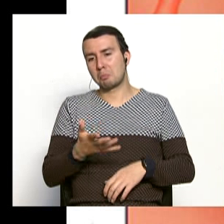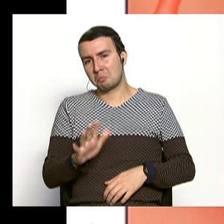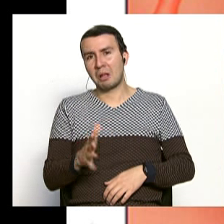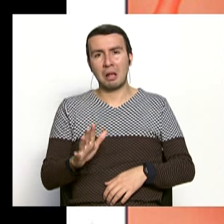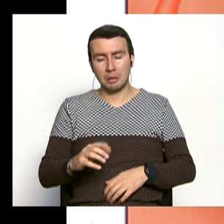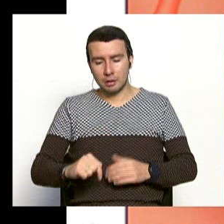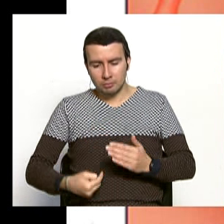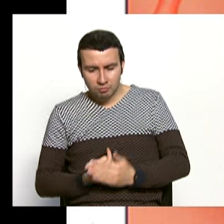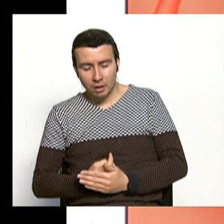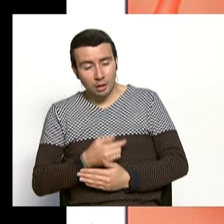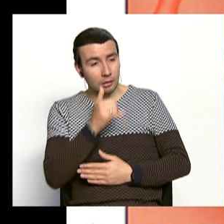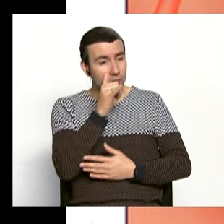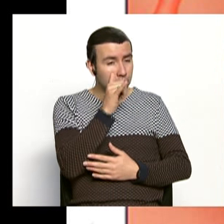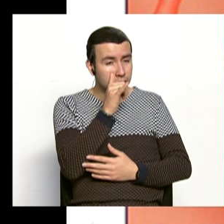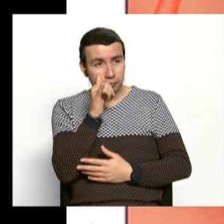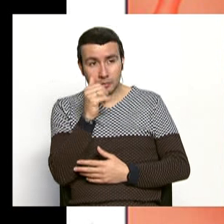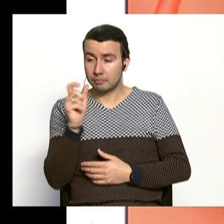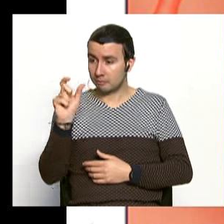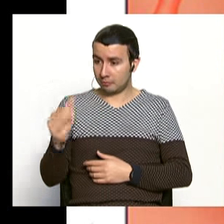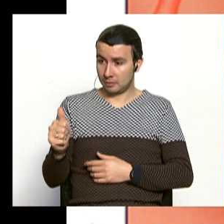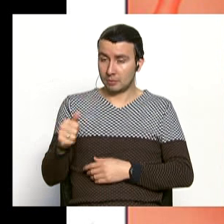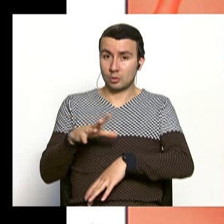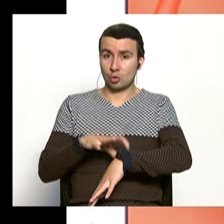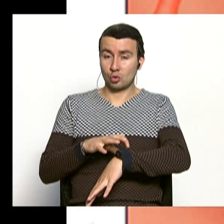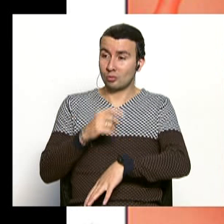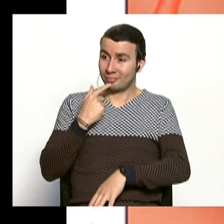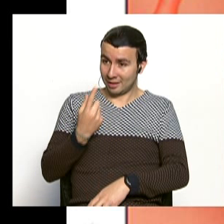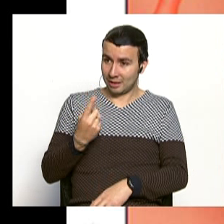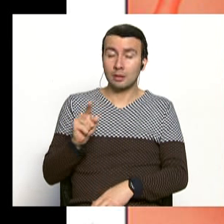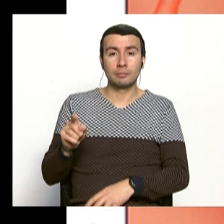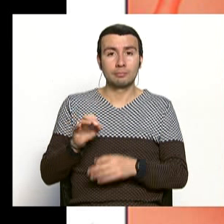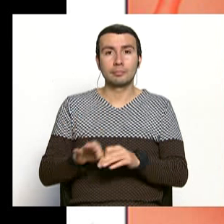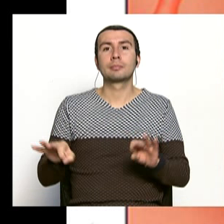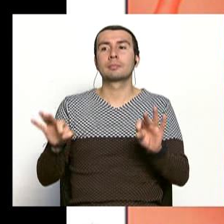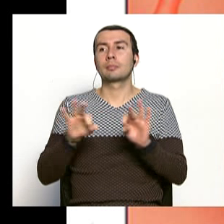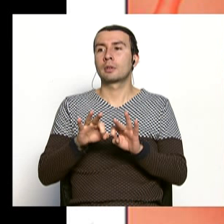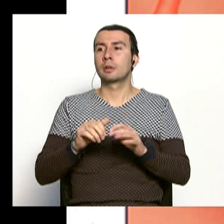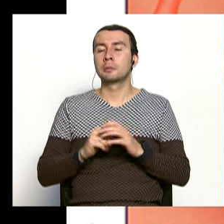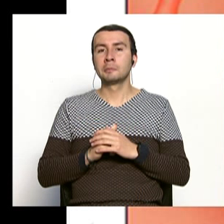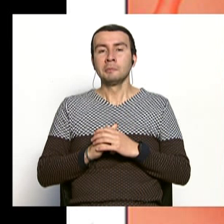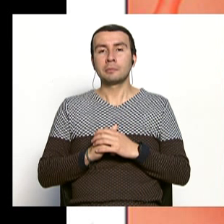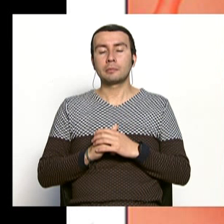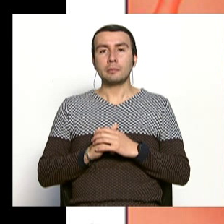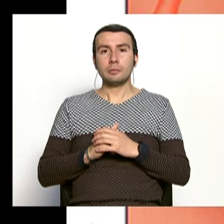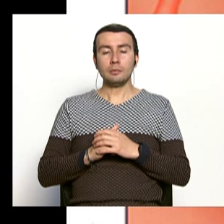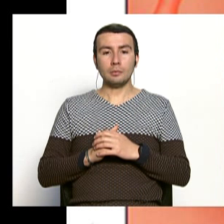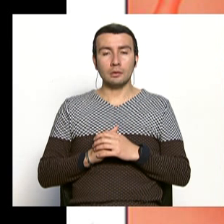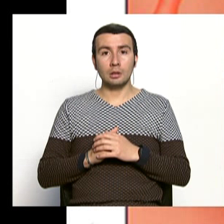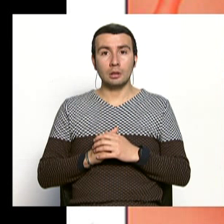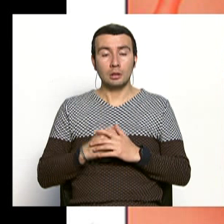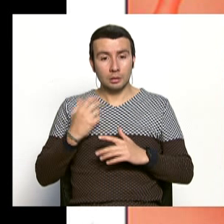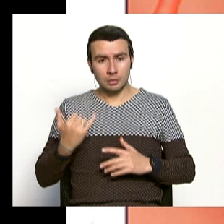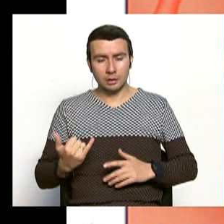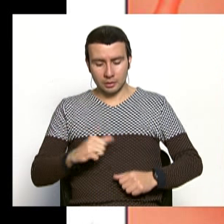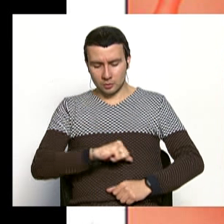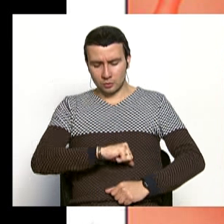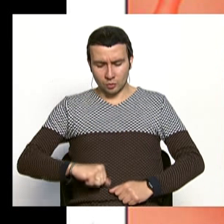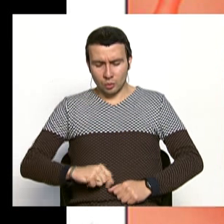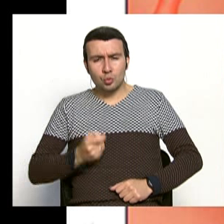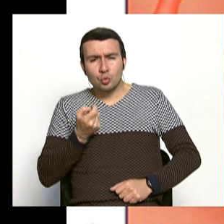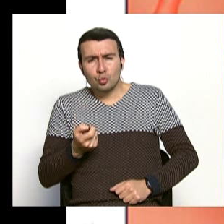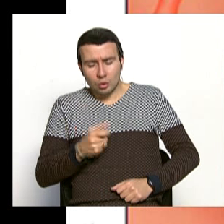yo yo creo que lo que dice el doctor José dubán es una cosa que es muy importante y es que una cirugía con incisiones pequeñas no quiere decir que